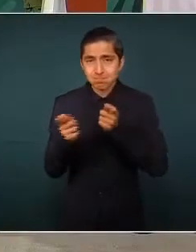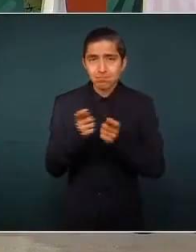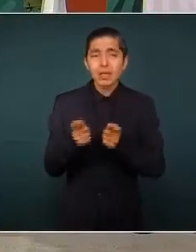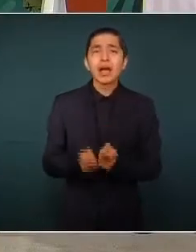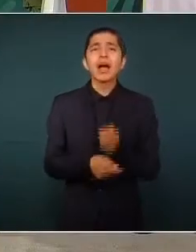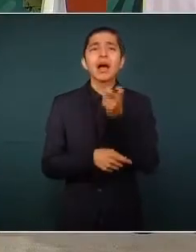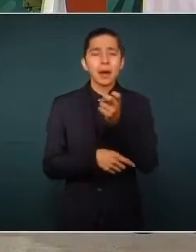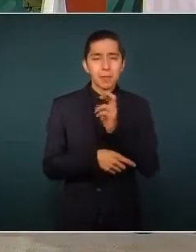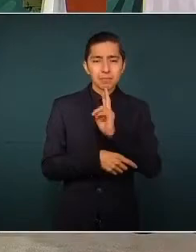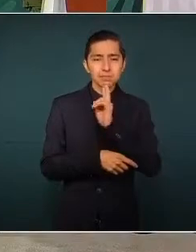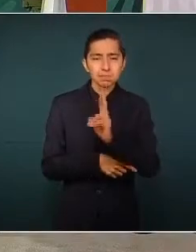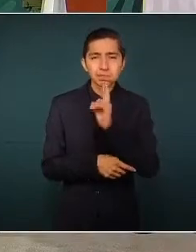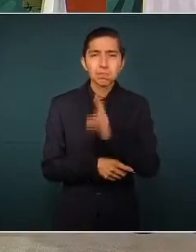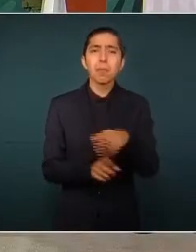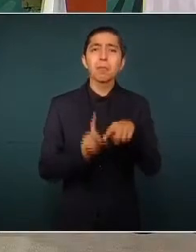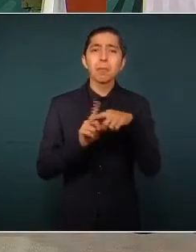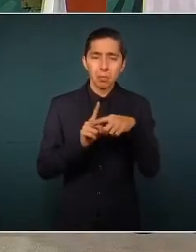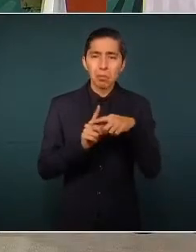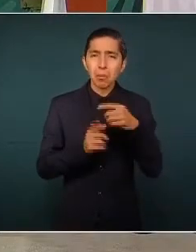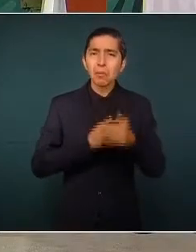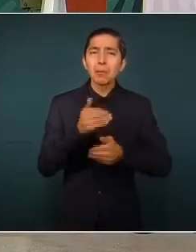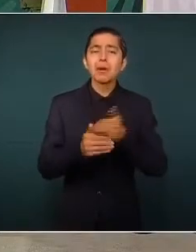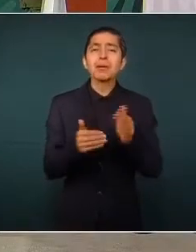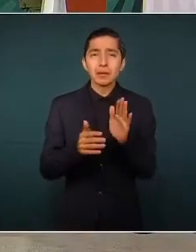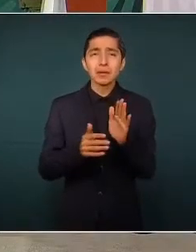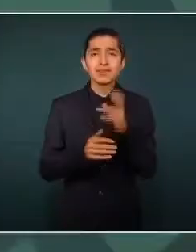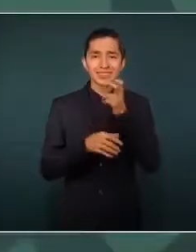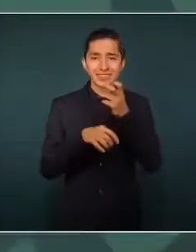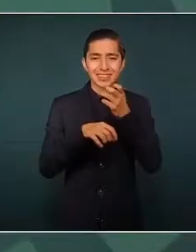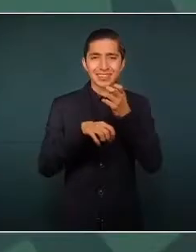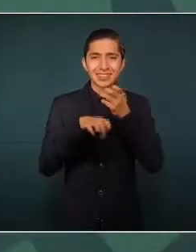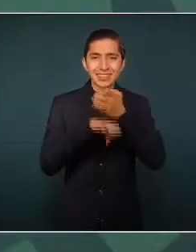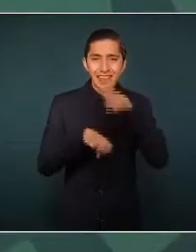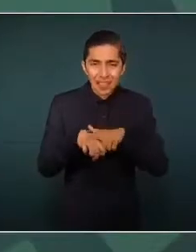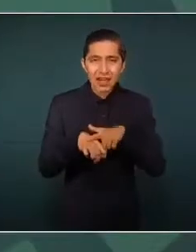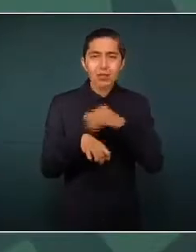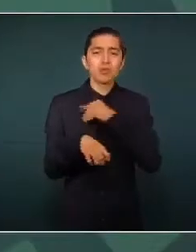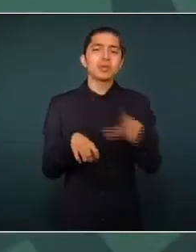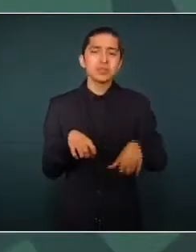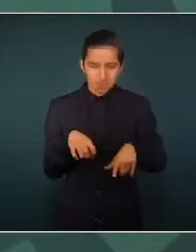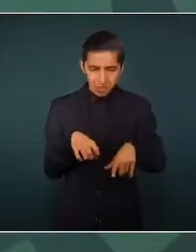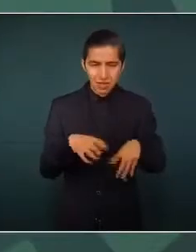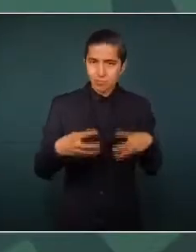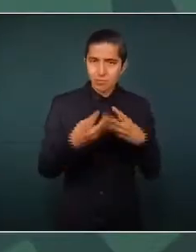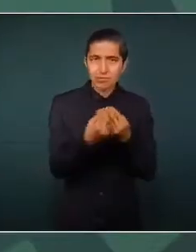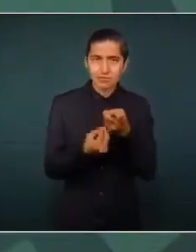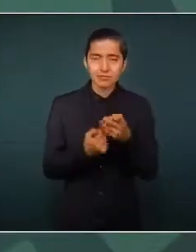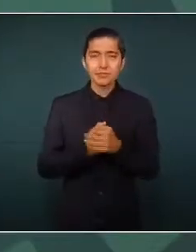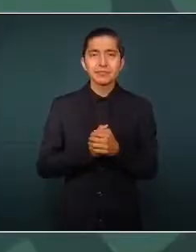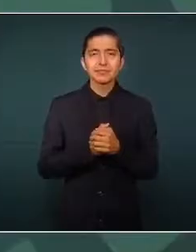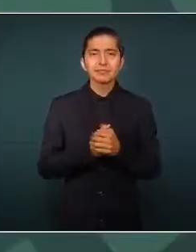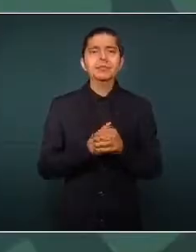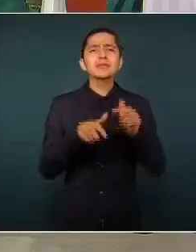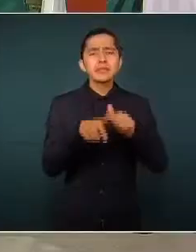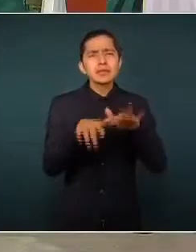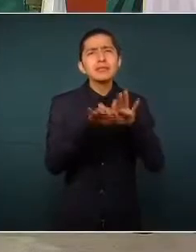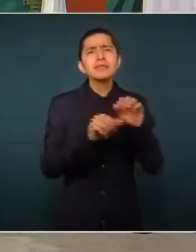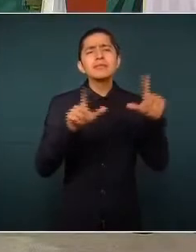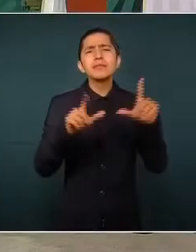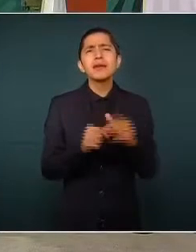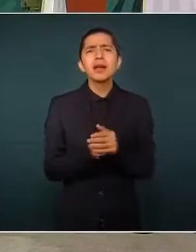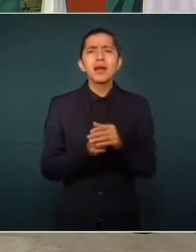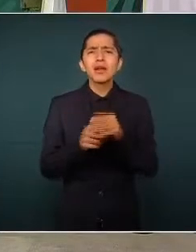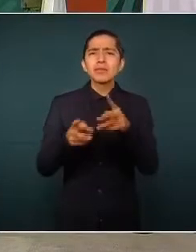todos los resultados que tiene la parte estatal y municipal. La que sigue, por favor. Aquí robo